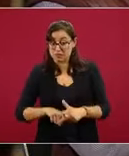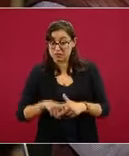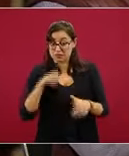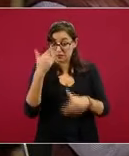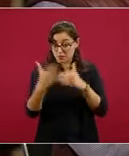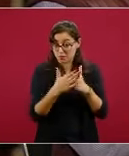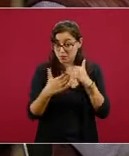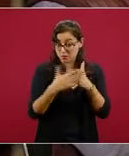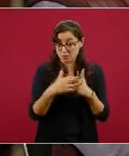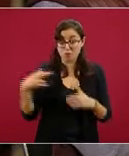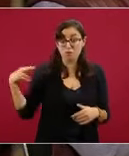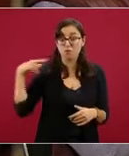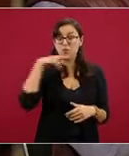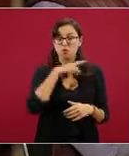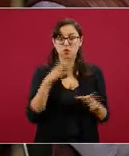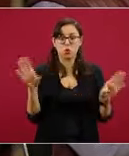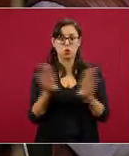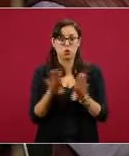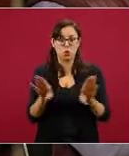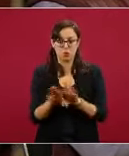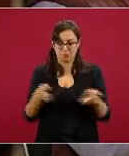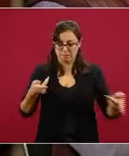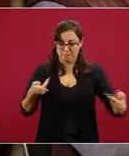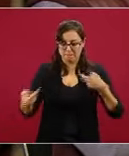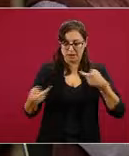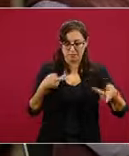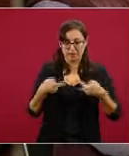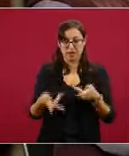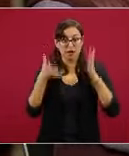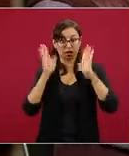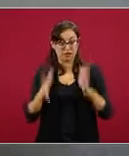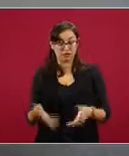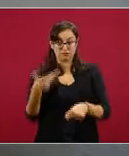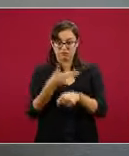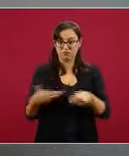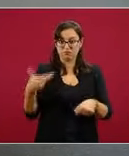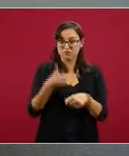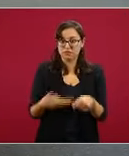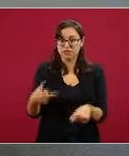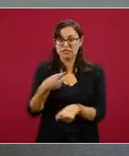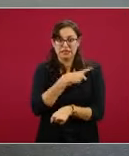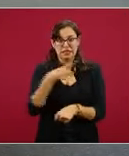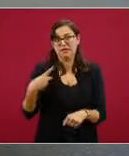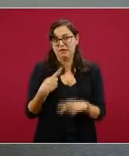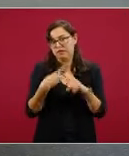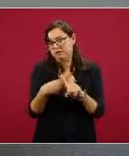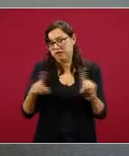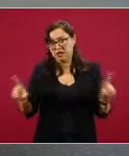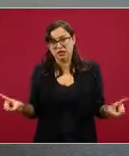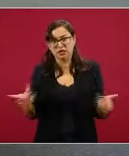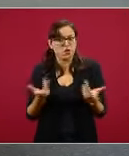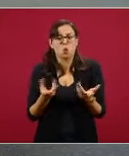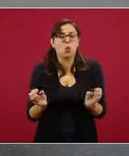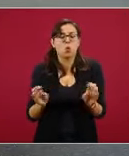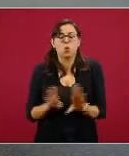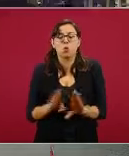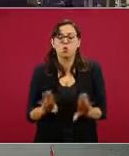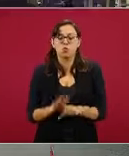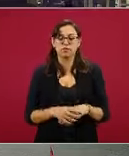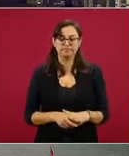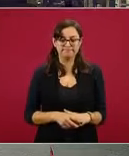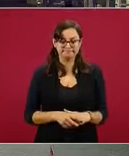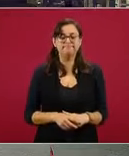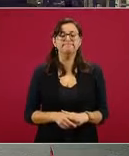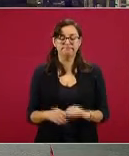ciertas especificidades? ¿Será especial en torno a diferentes años? ¿Cómo operaría? Sí, claro,